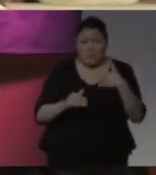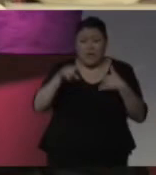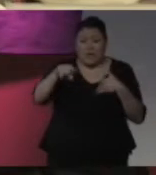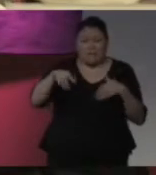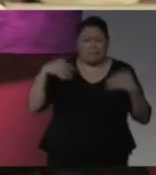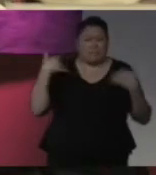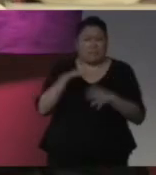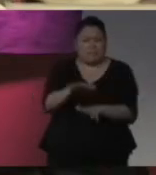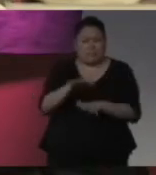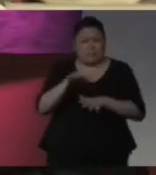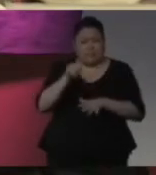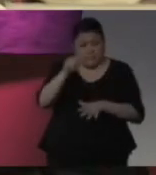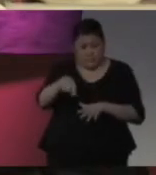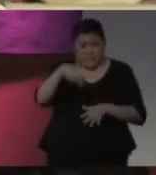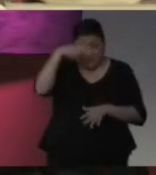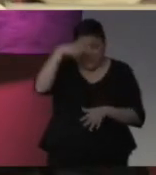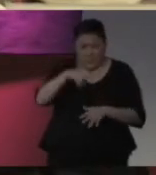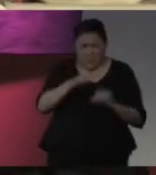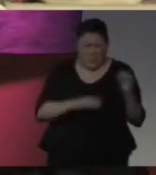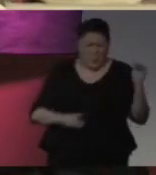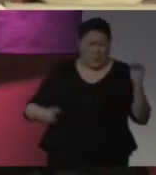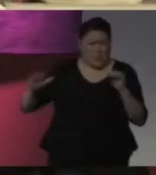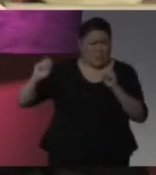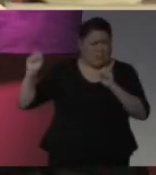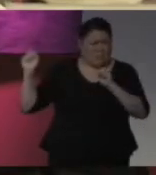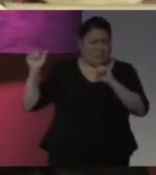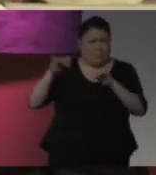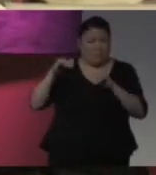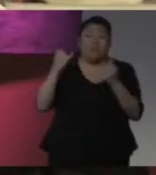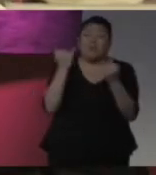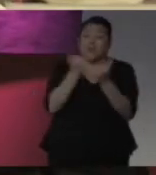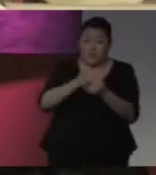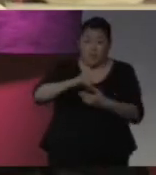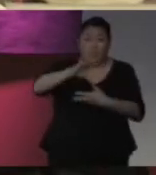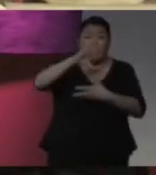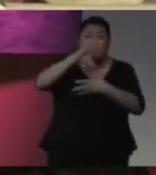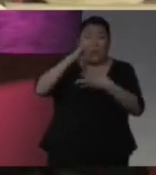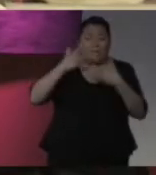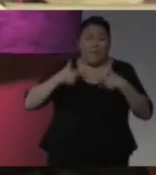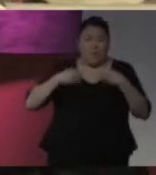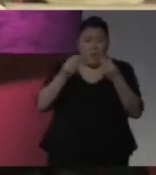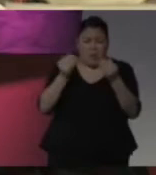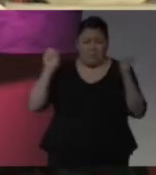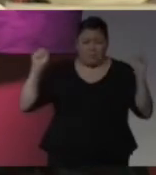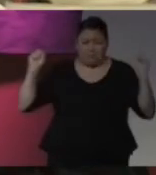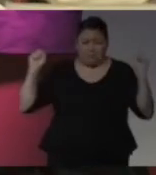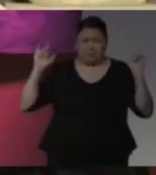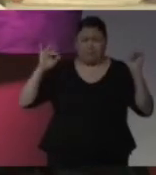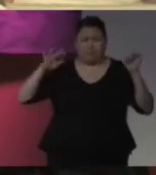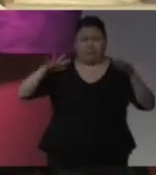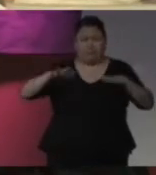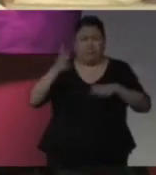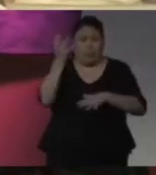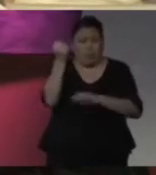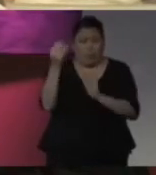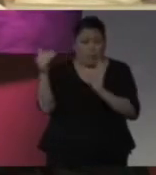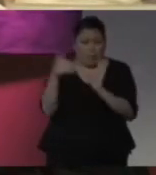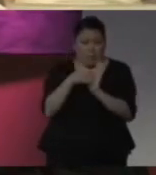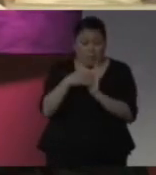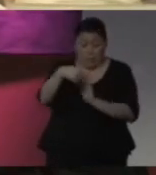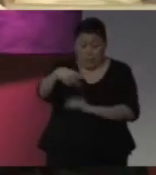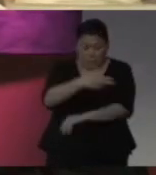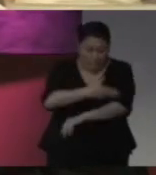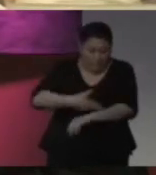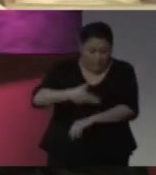en América Latina, no solo por ser muy numeroso y por las formas colectivas de